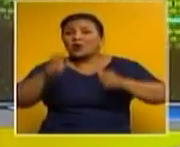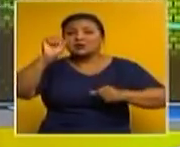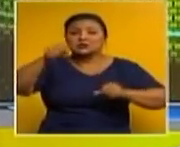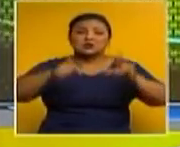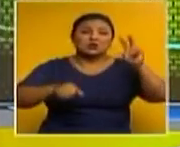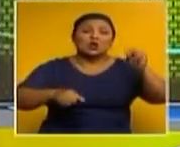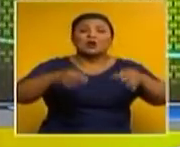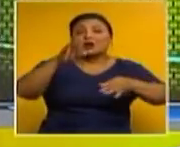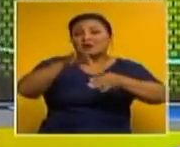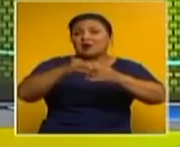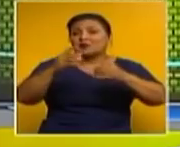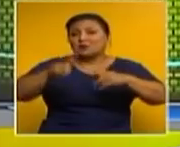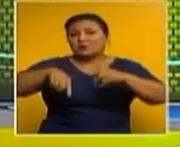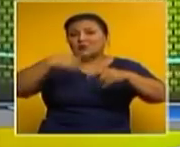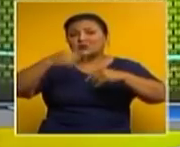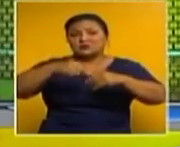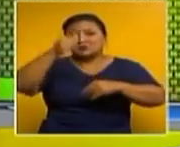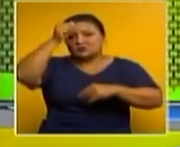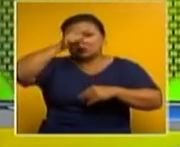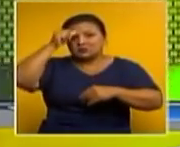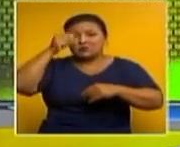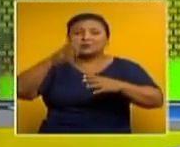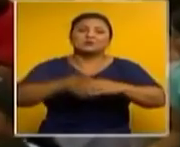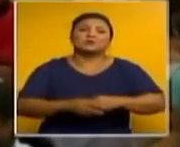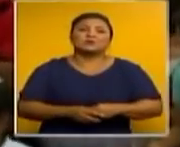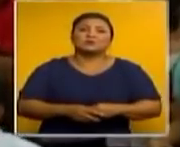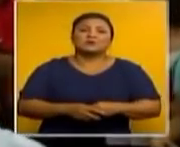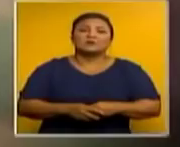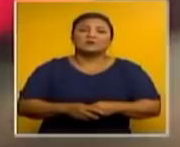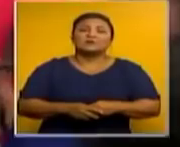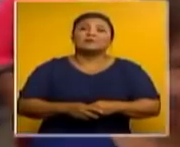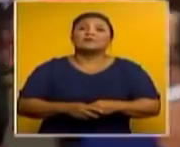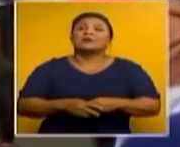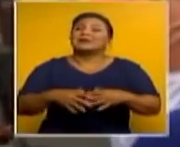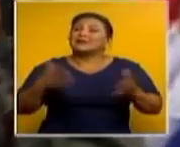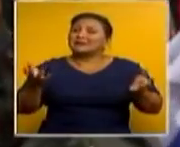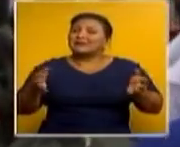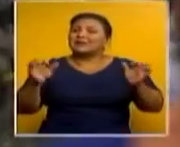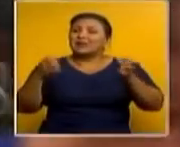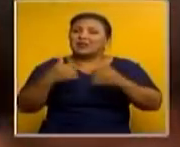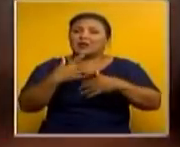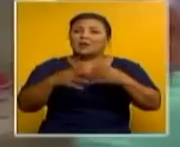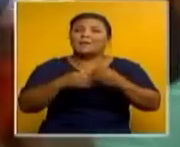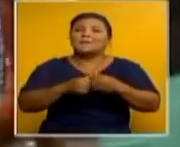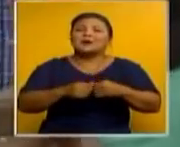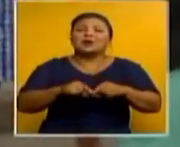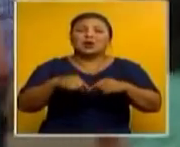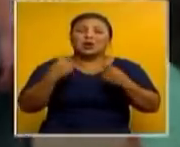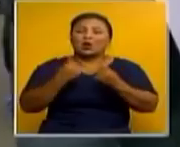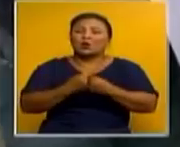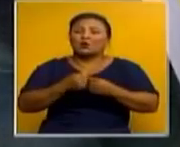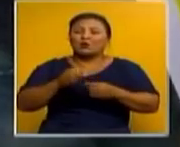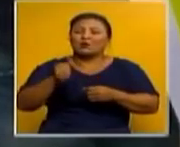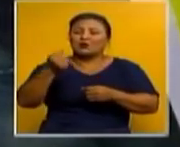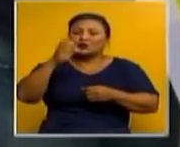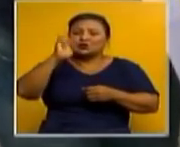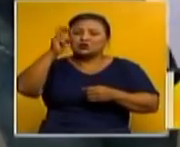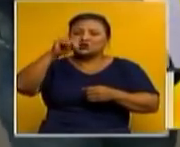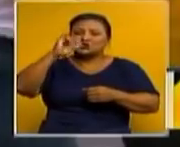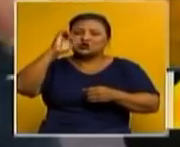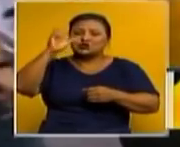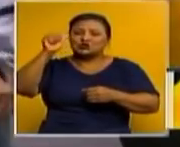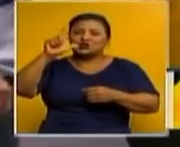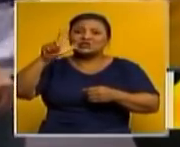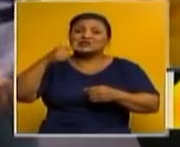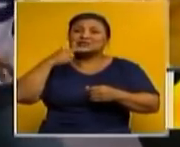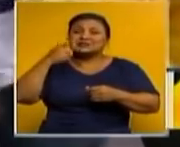esta consulta popular del próximo domingo. El Partido Social Cristiano, una de las organizaciones que impulsaron la campaña por el Sí, la cerró en